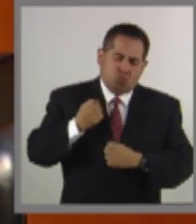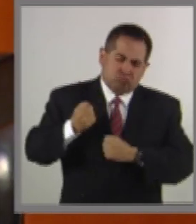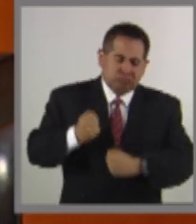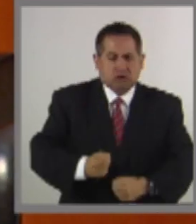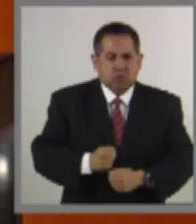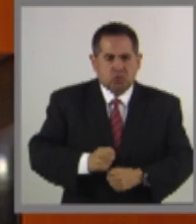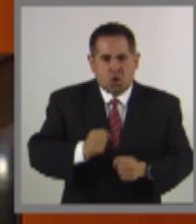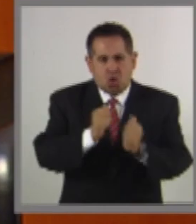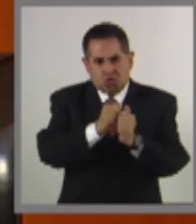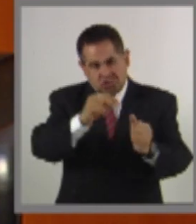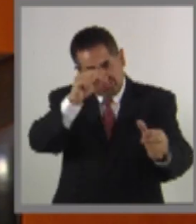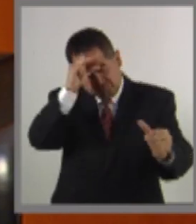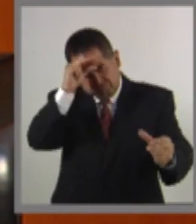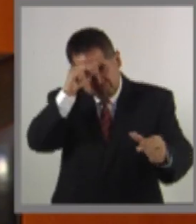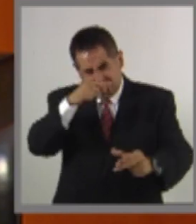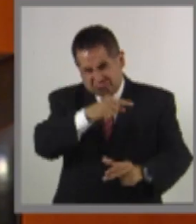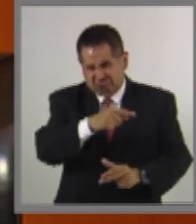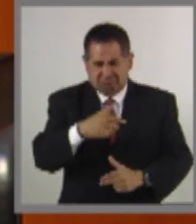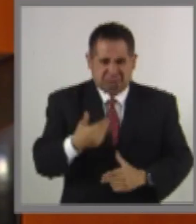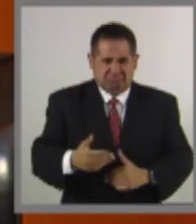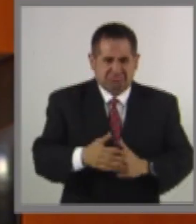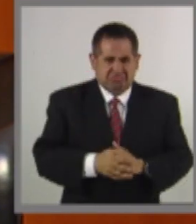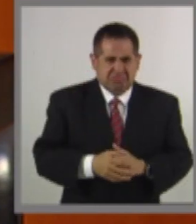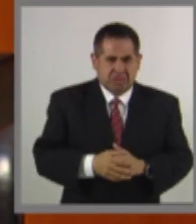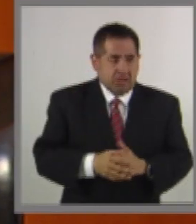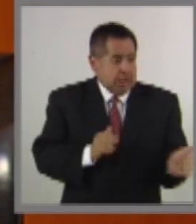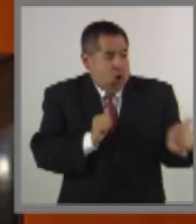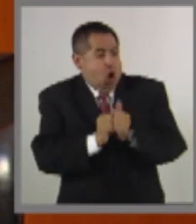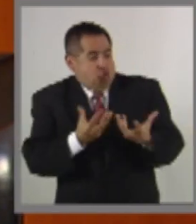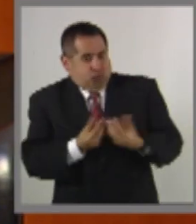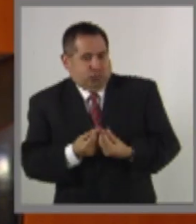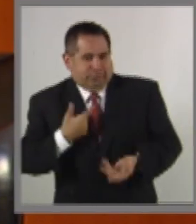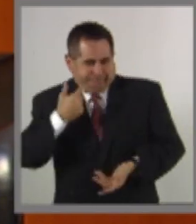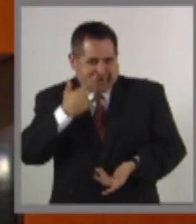e inteligente. Se vino con nosotros.